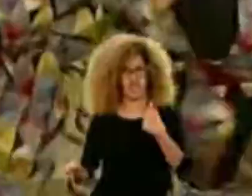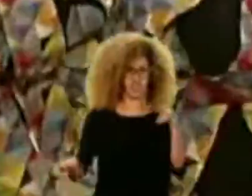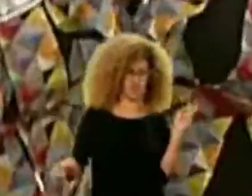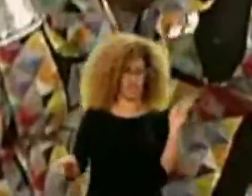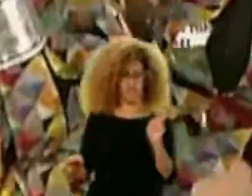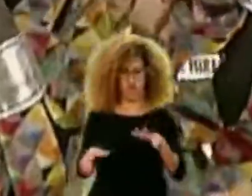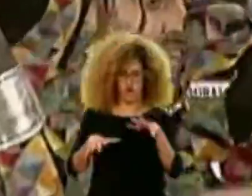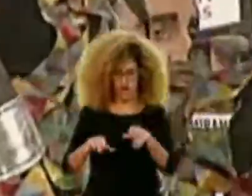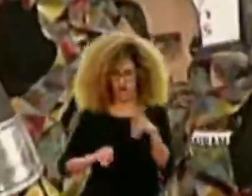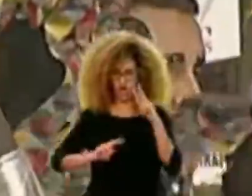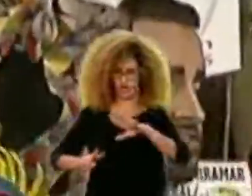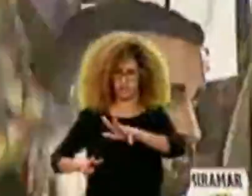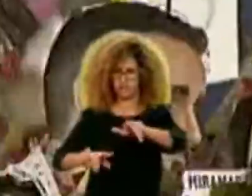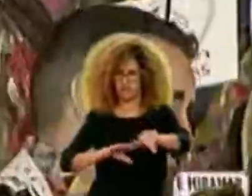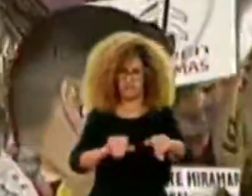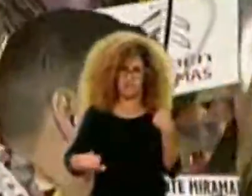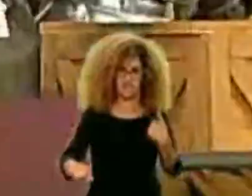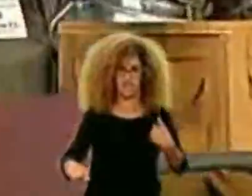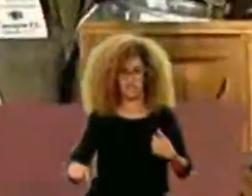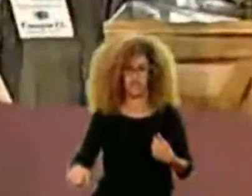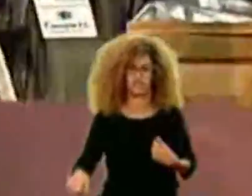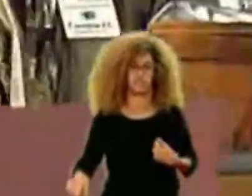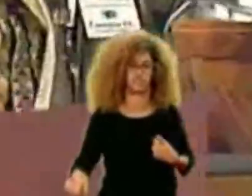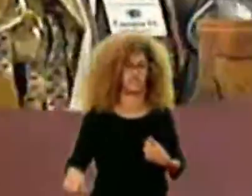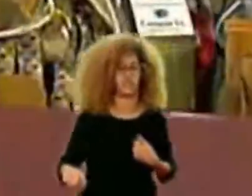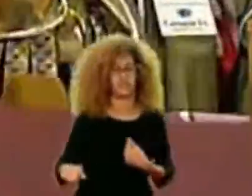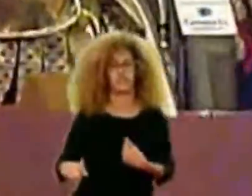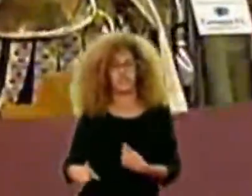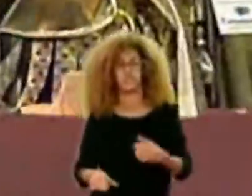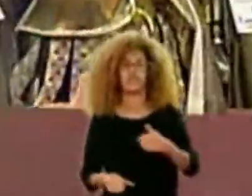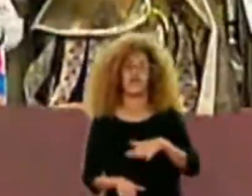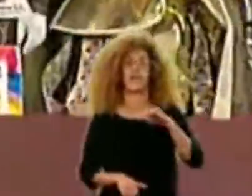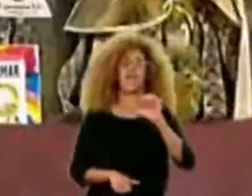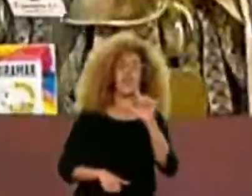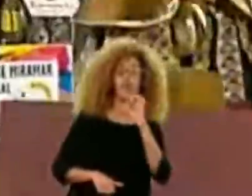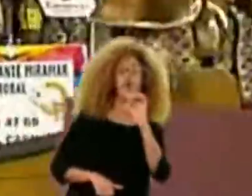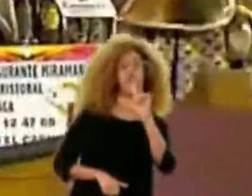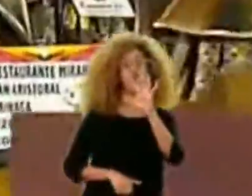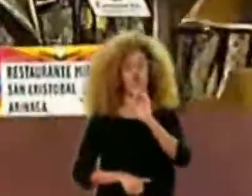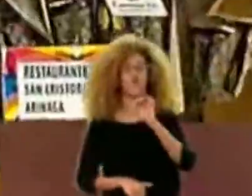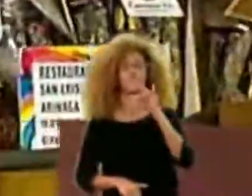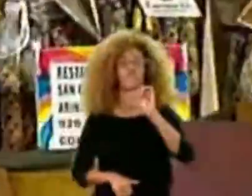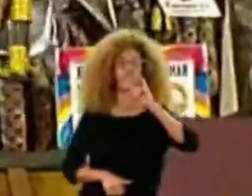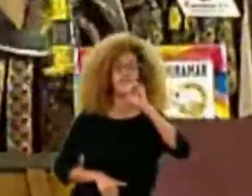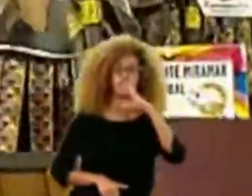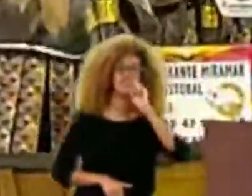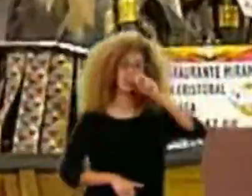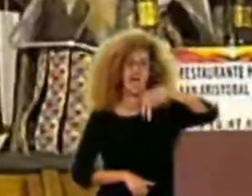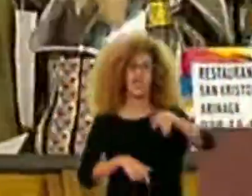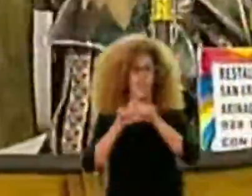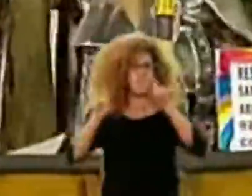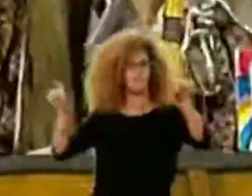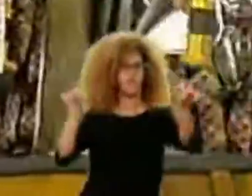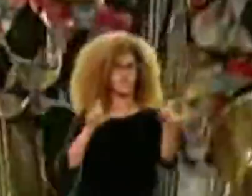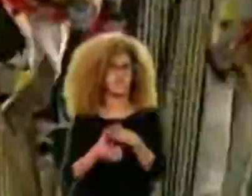Antes de llegar estos conquistadores. Que si Eolo fue el Cancaso Palmera. El chanchullo de una empresa en